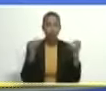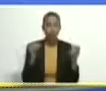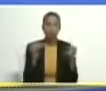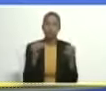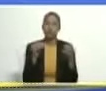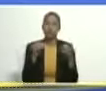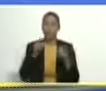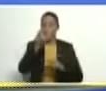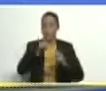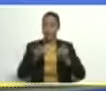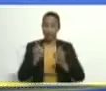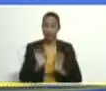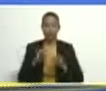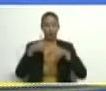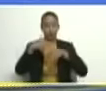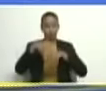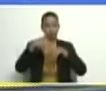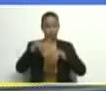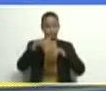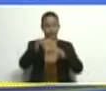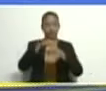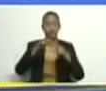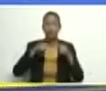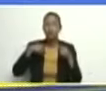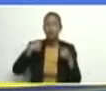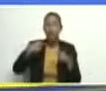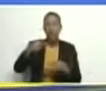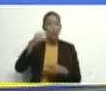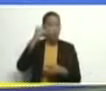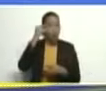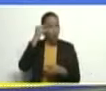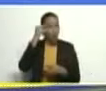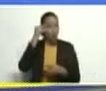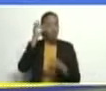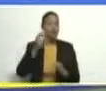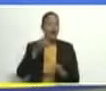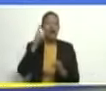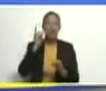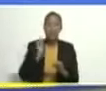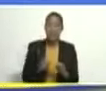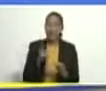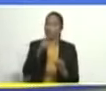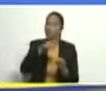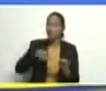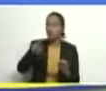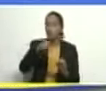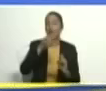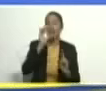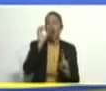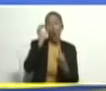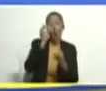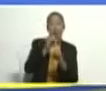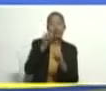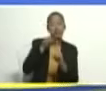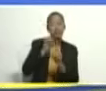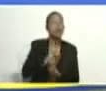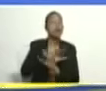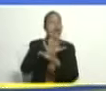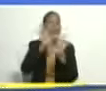en las calles todos los días, hay que tener los objetivos claros, los planes claros y